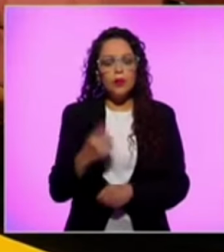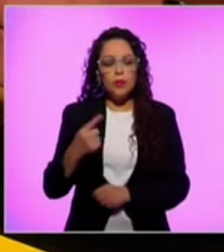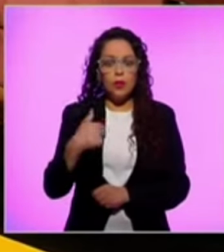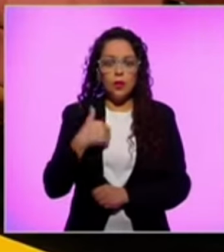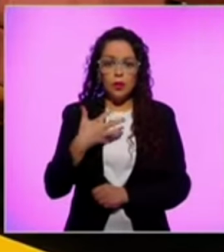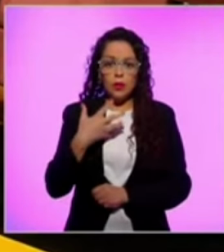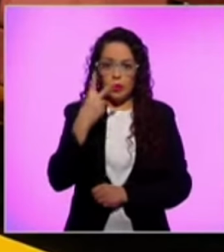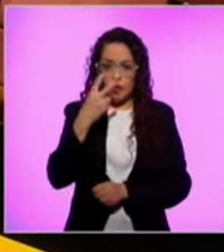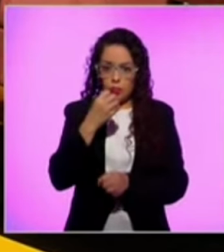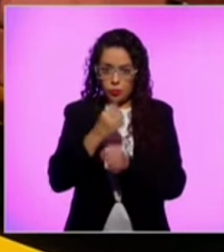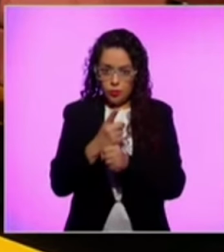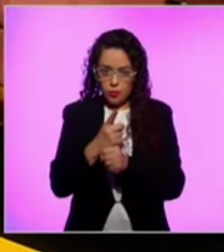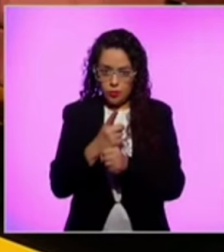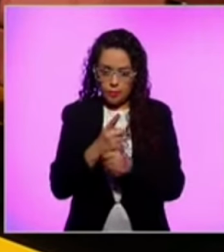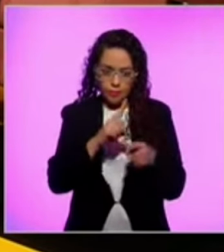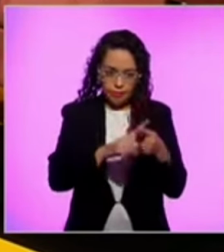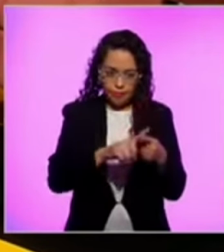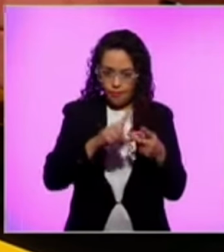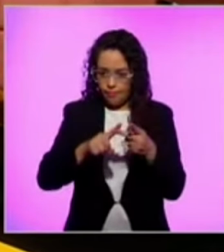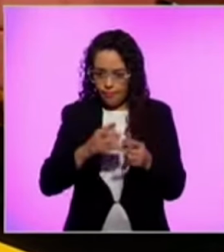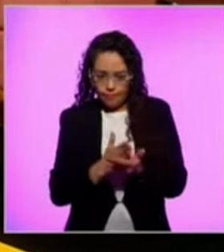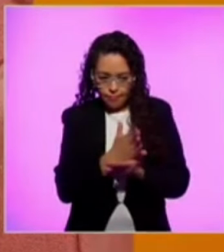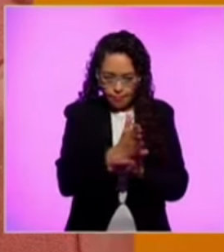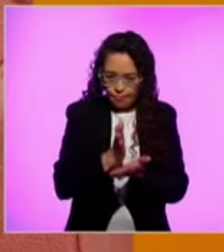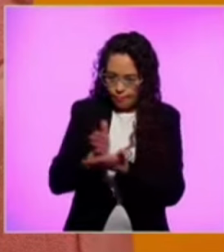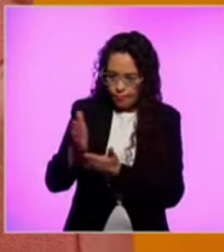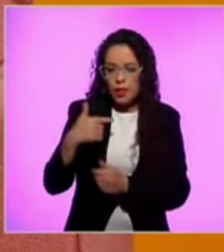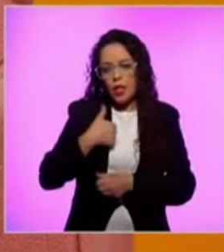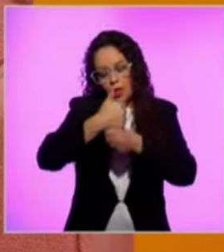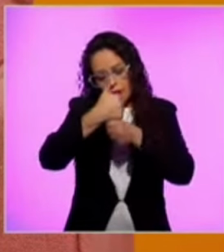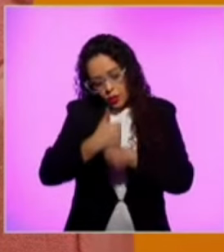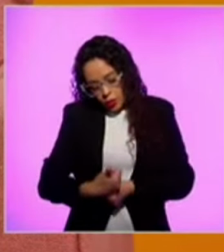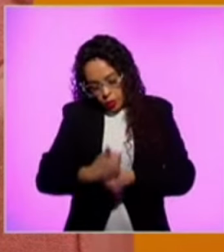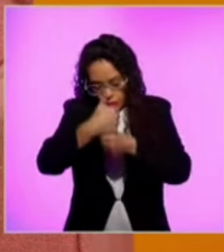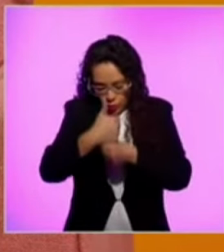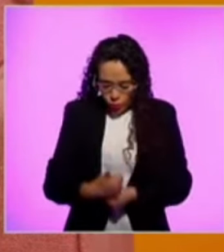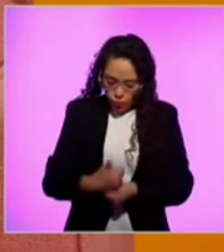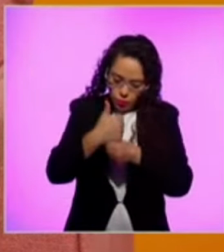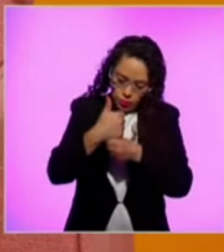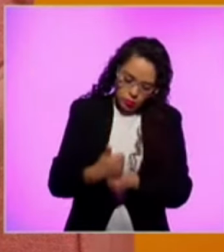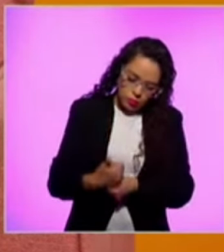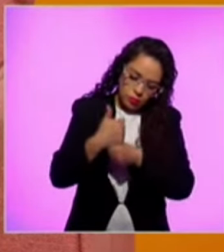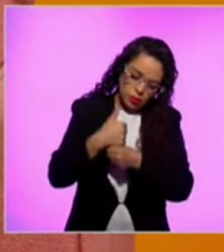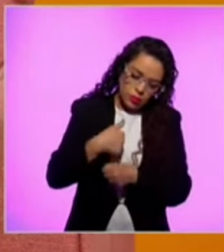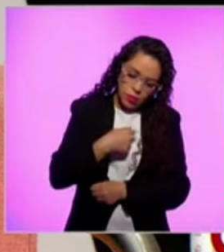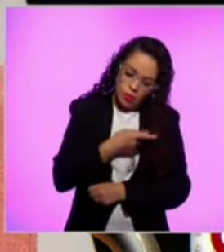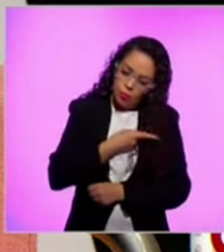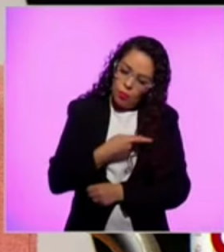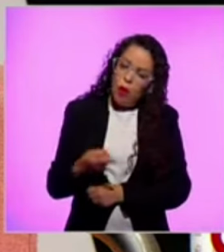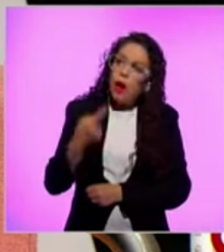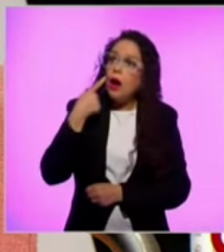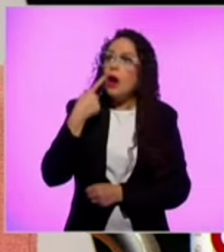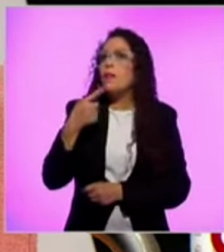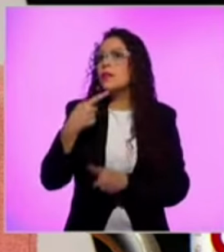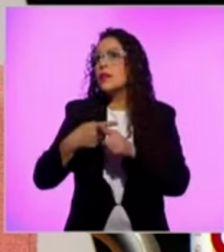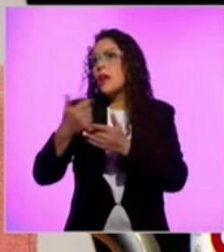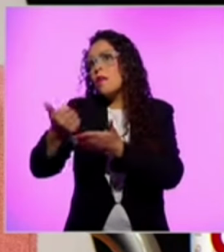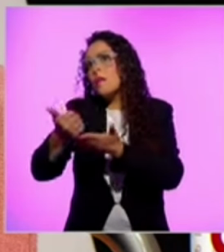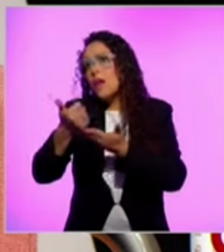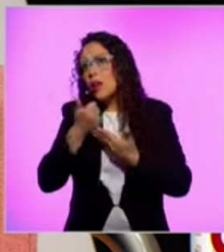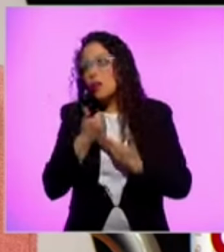Uno, el de lamentarme y estar siempre como pidiendo ay, ¿quién me puede ayudar? ¿Quién me puede echar la mano? O